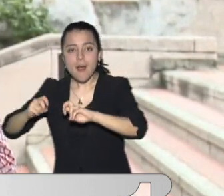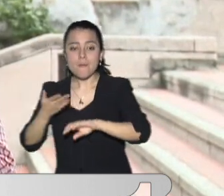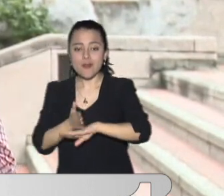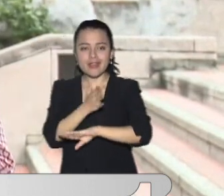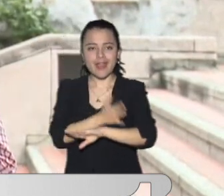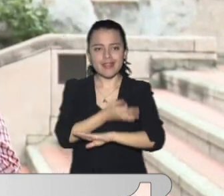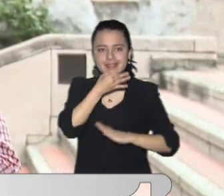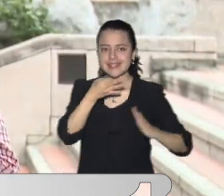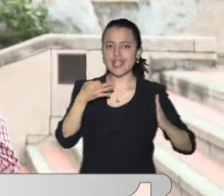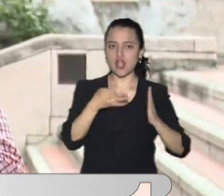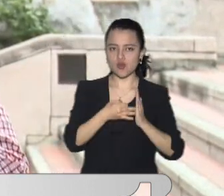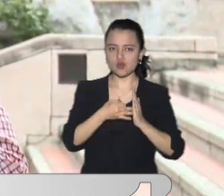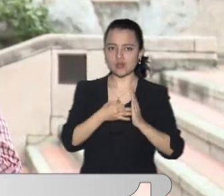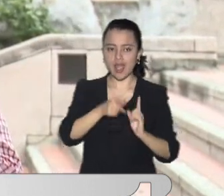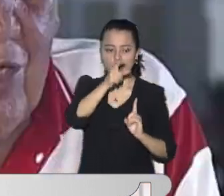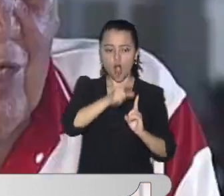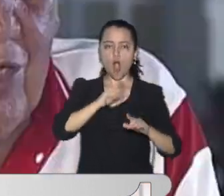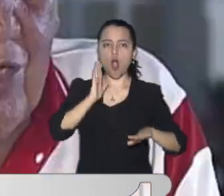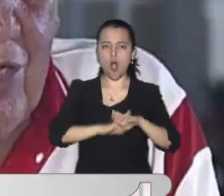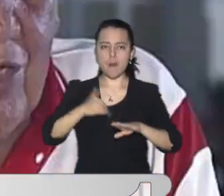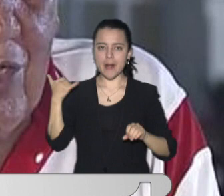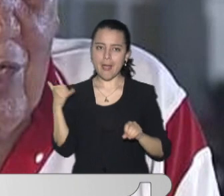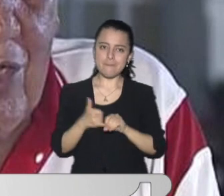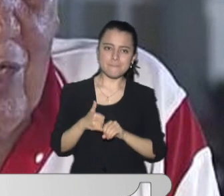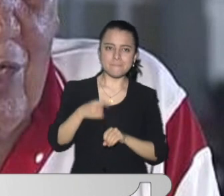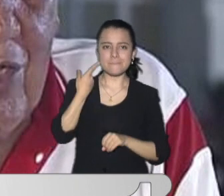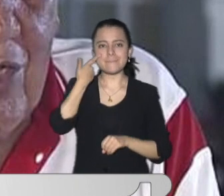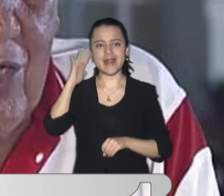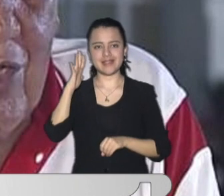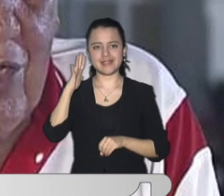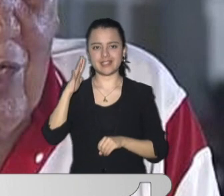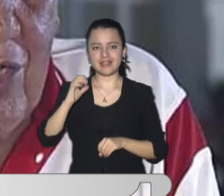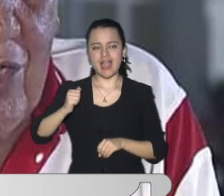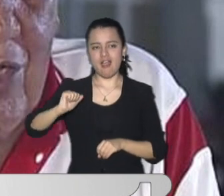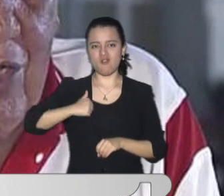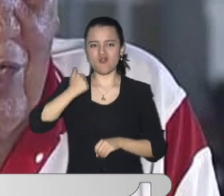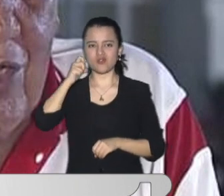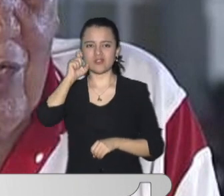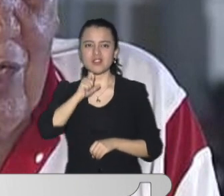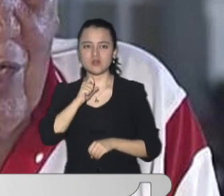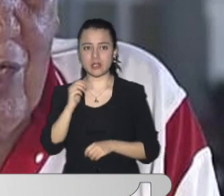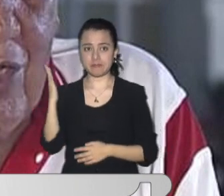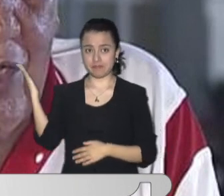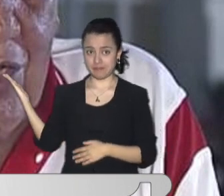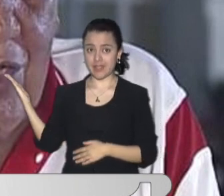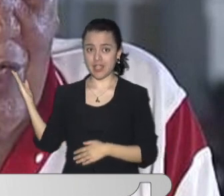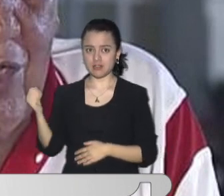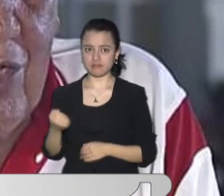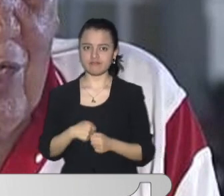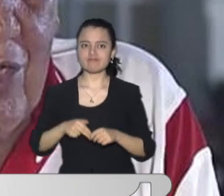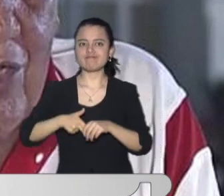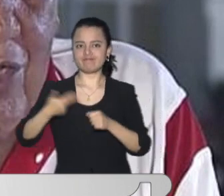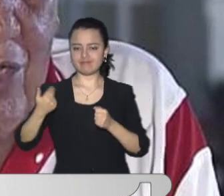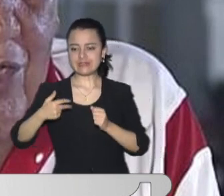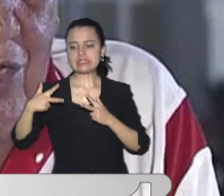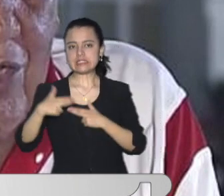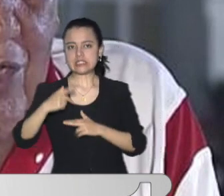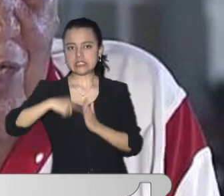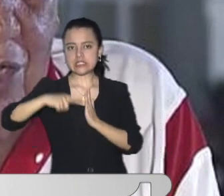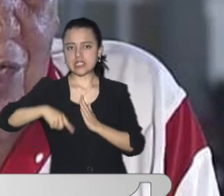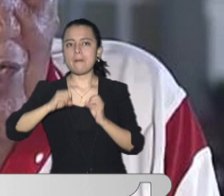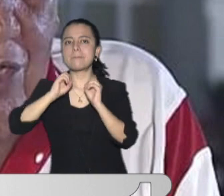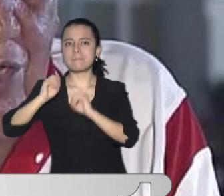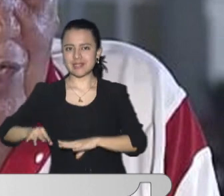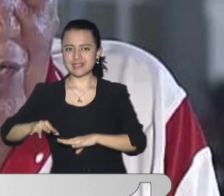presunto acoso sexual en su contra. Jaime Cuellar, presidente de la Liga Vallecaucana de Boxeo, renunció tras las múltiples denuncias